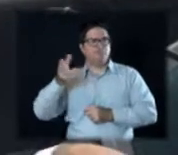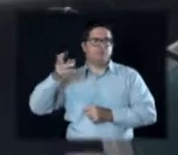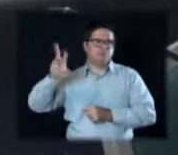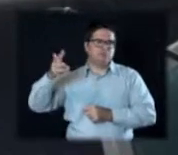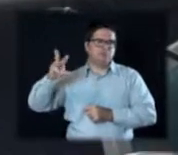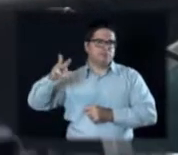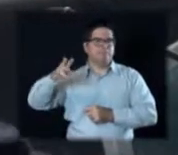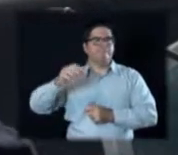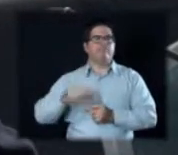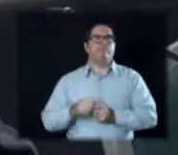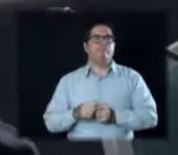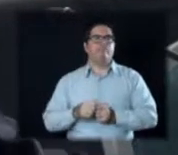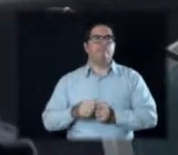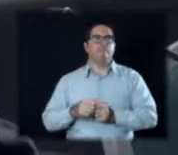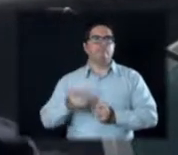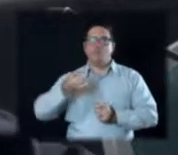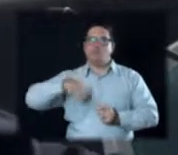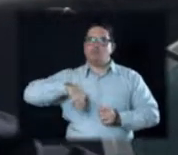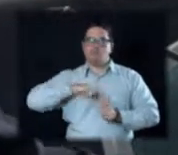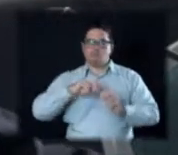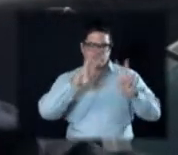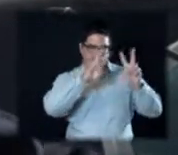en gerencia y presupuesto y en